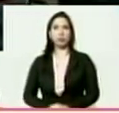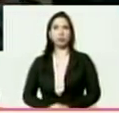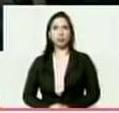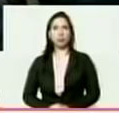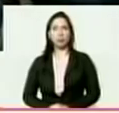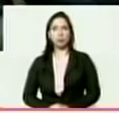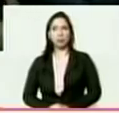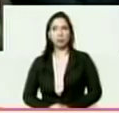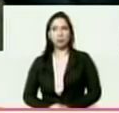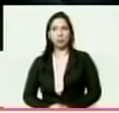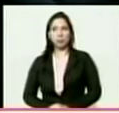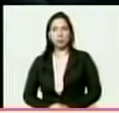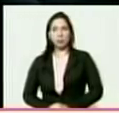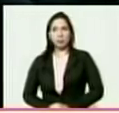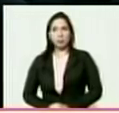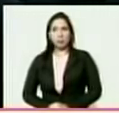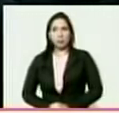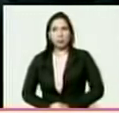presentes